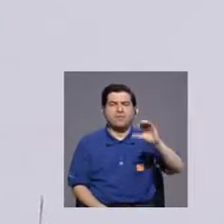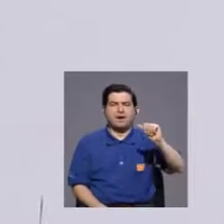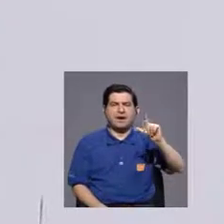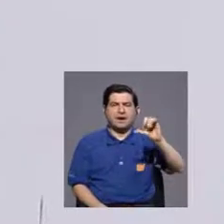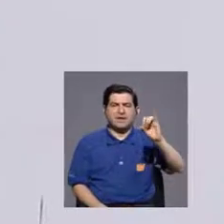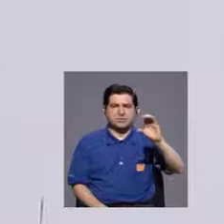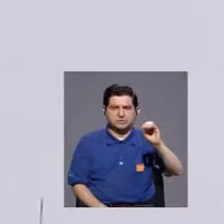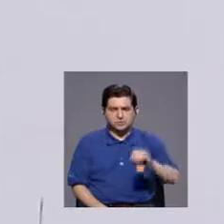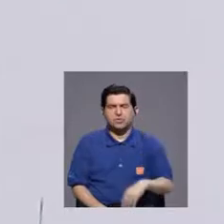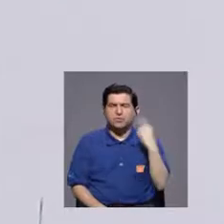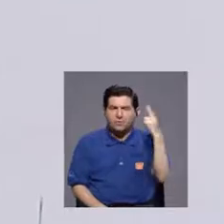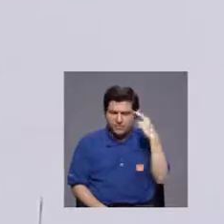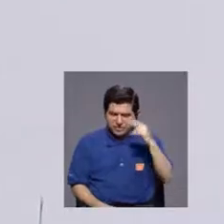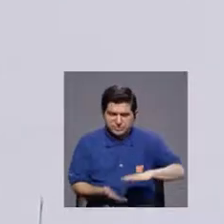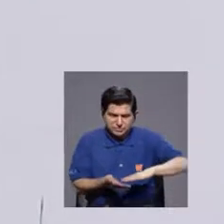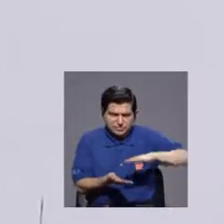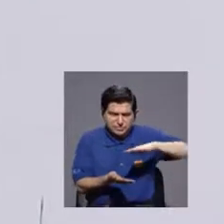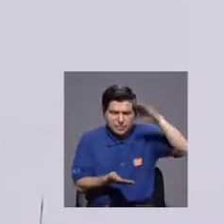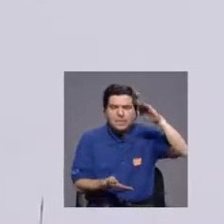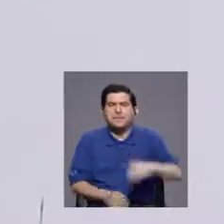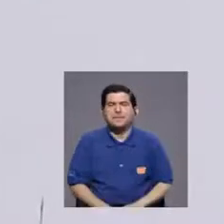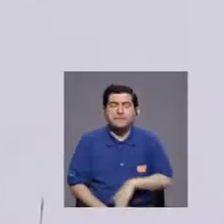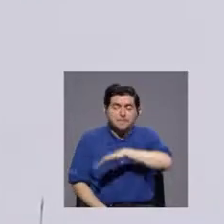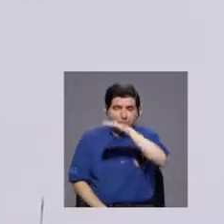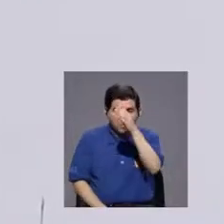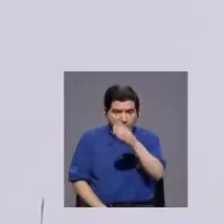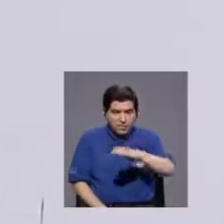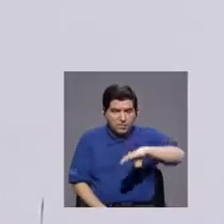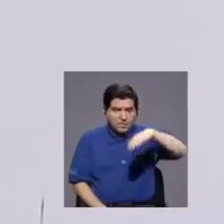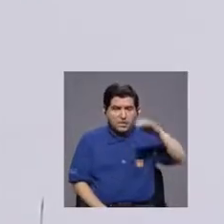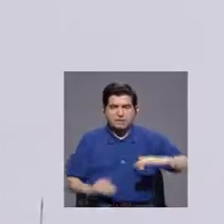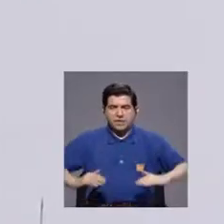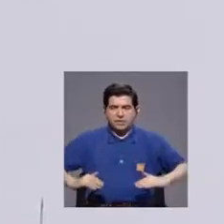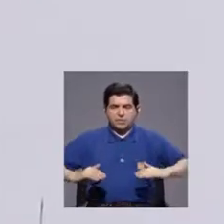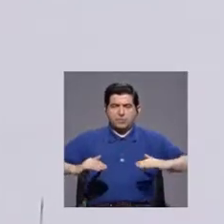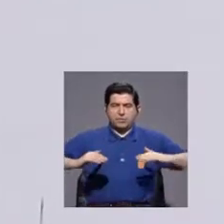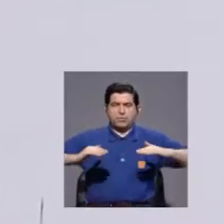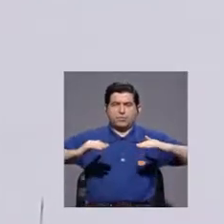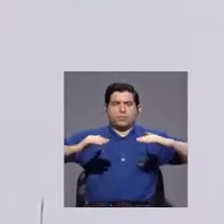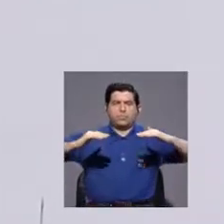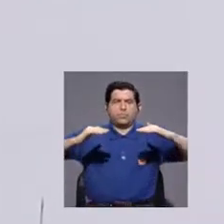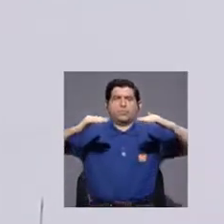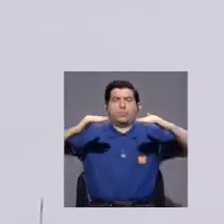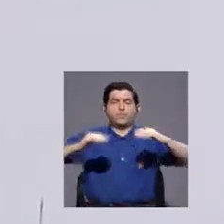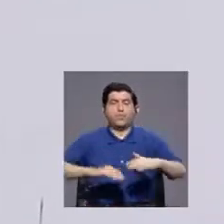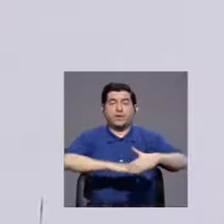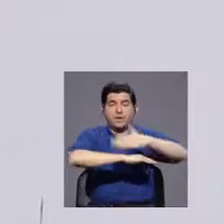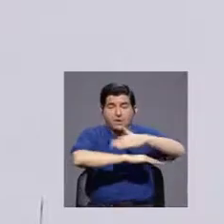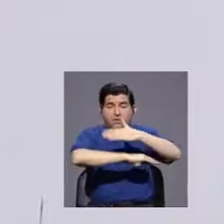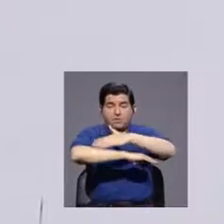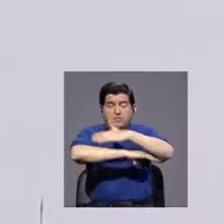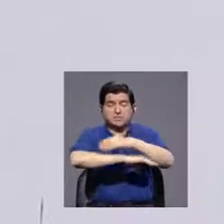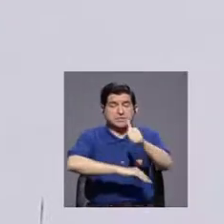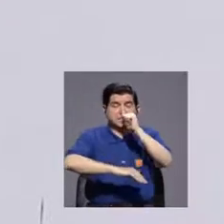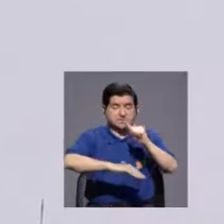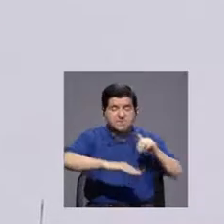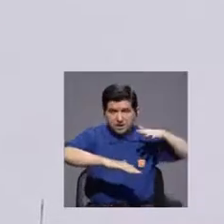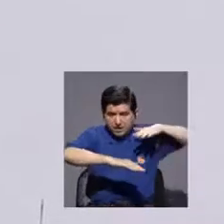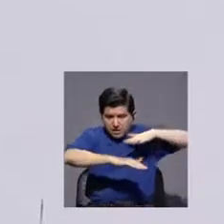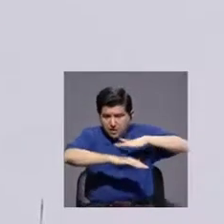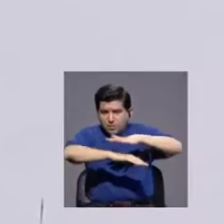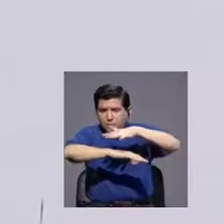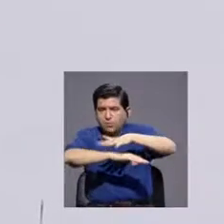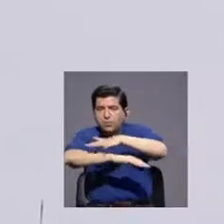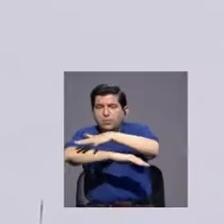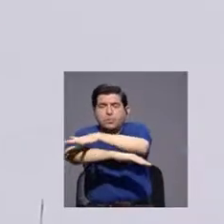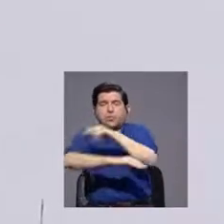primero incremento en el nivel del mar que ha venido aumentando entonces hacia las zonas costeras ingresa el agua salina y eso